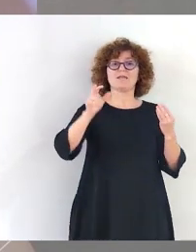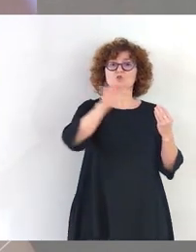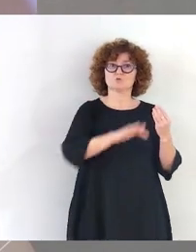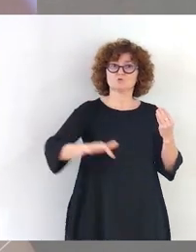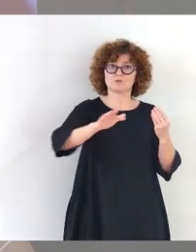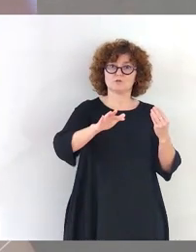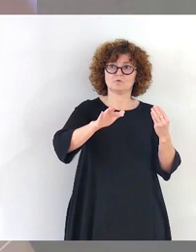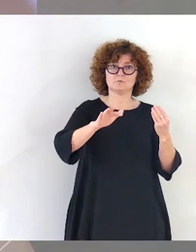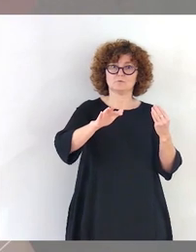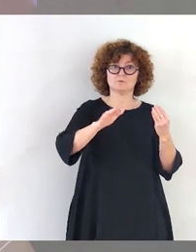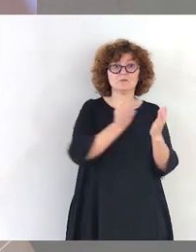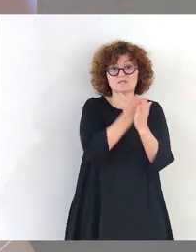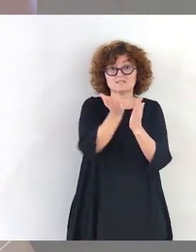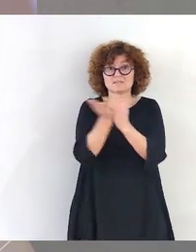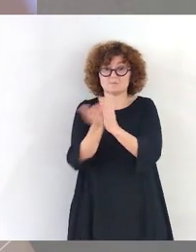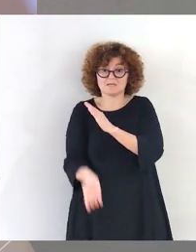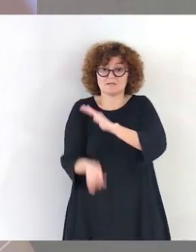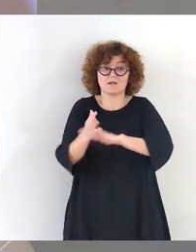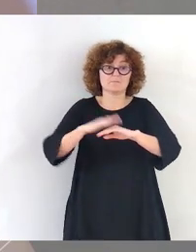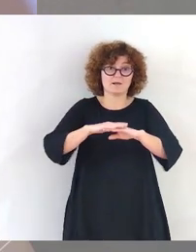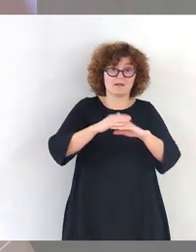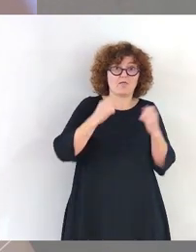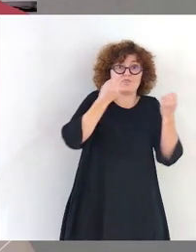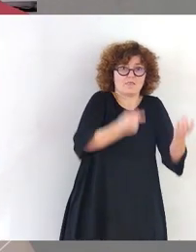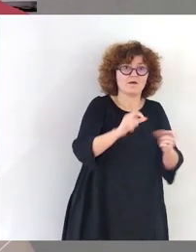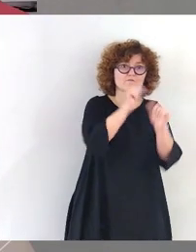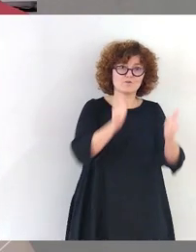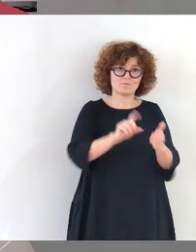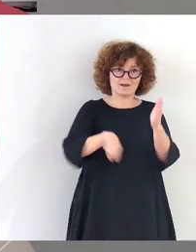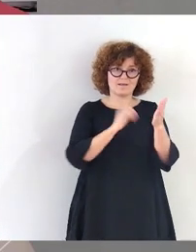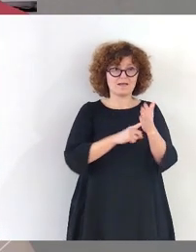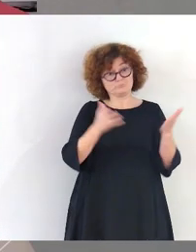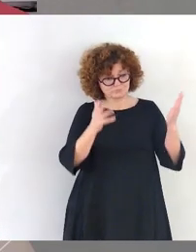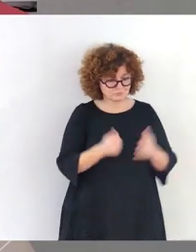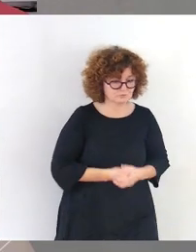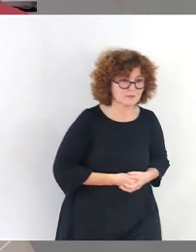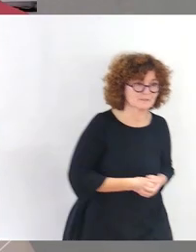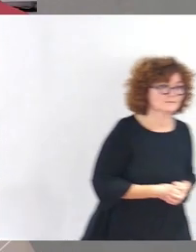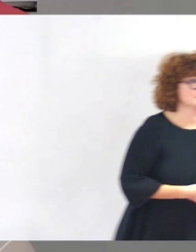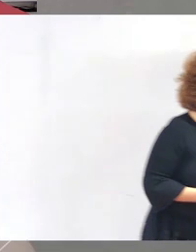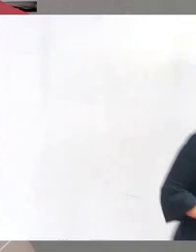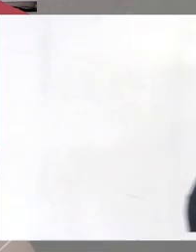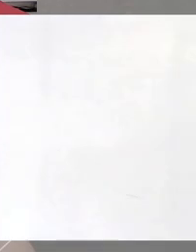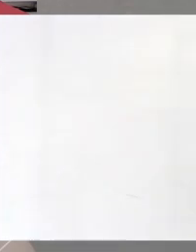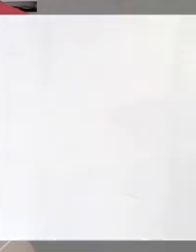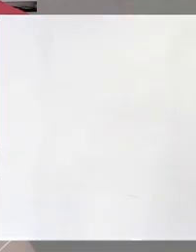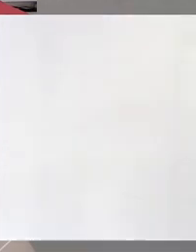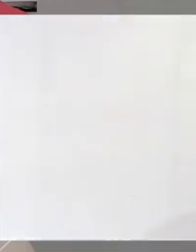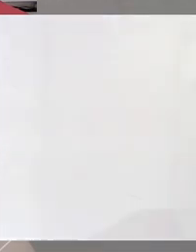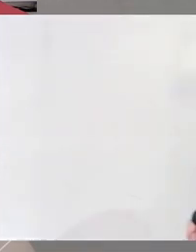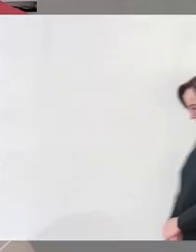vías para que esa vida sea posible de forma legal ahí es nada no el hecho de incorporar esta mirada